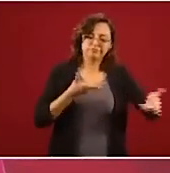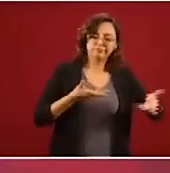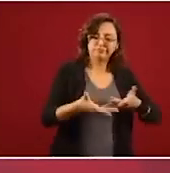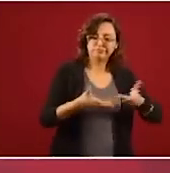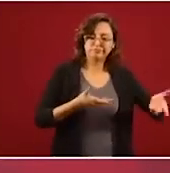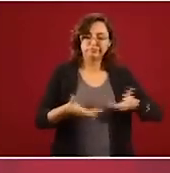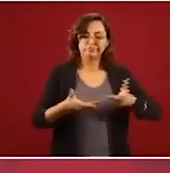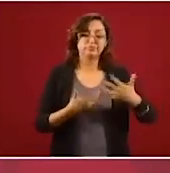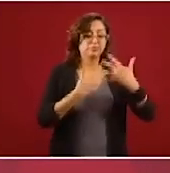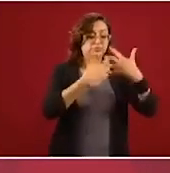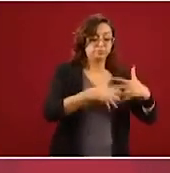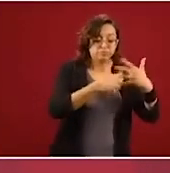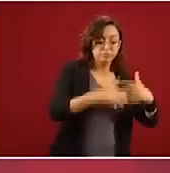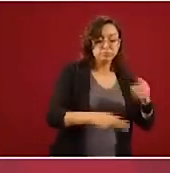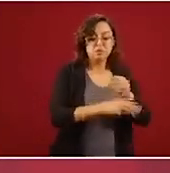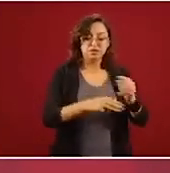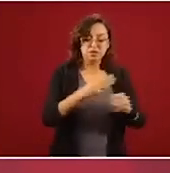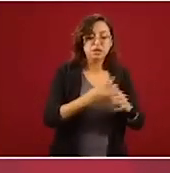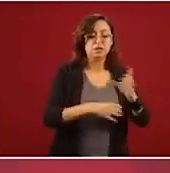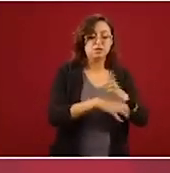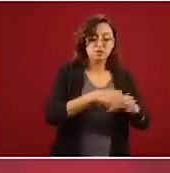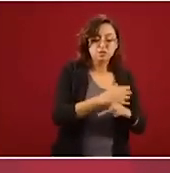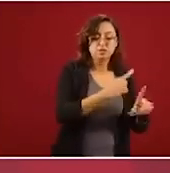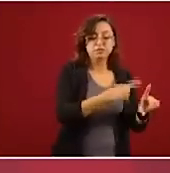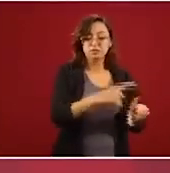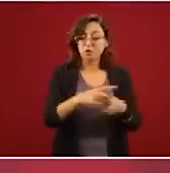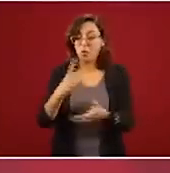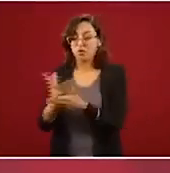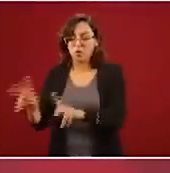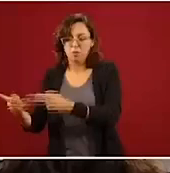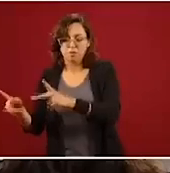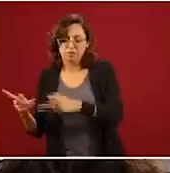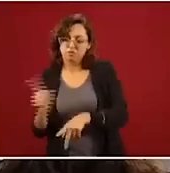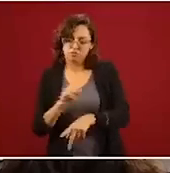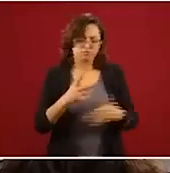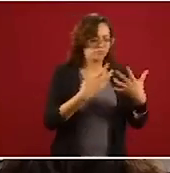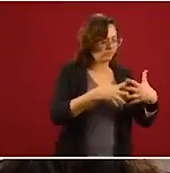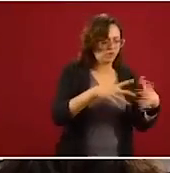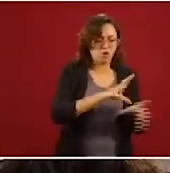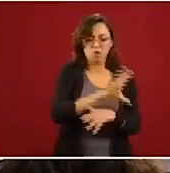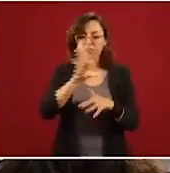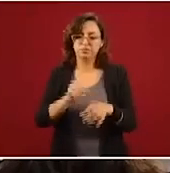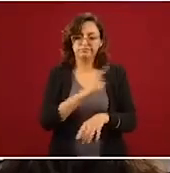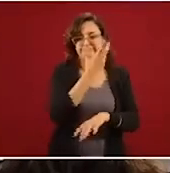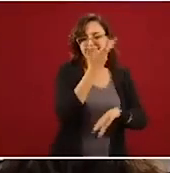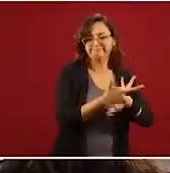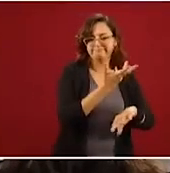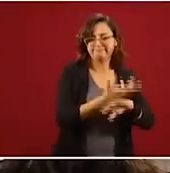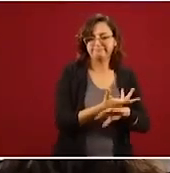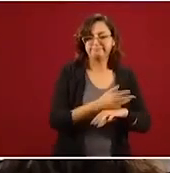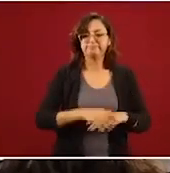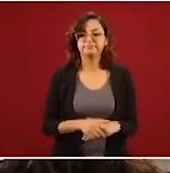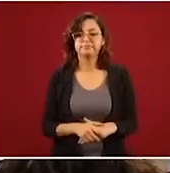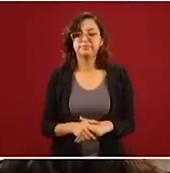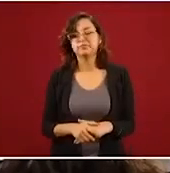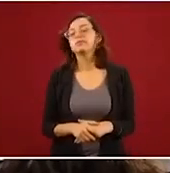origen productivo, no solo comercial, sino productivo en los Estados Unidos. Y en cuanto a qué está haciendo la